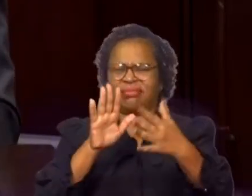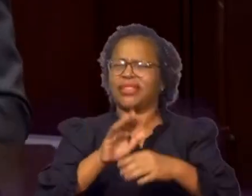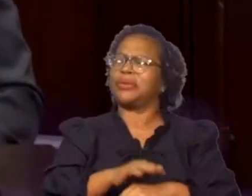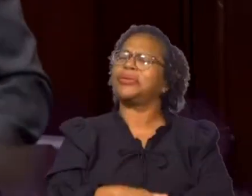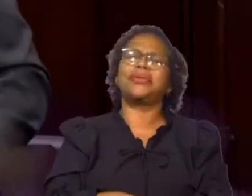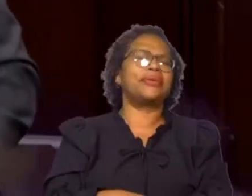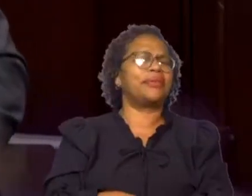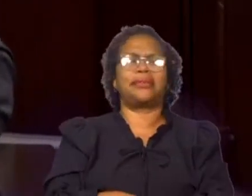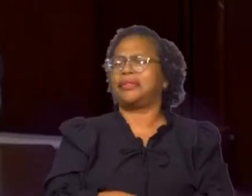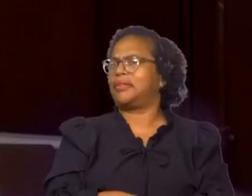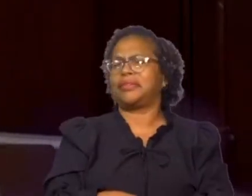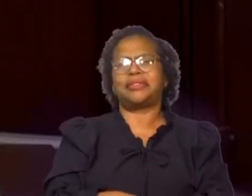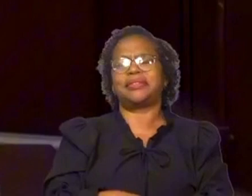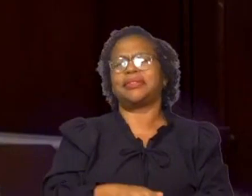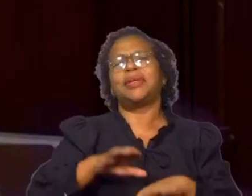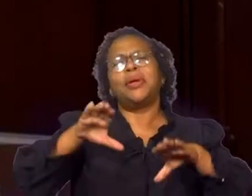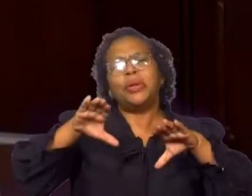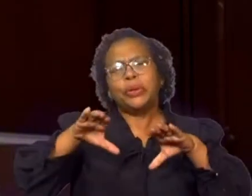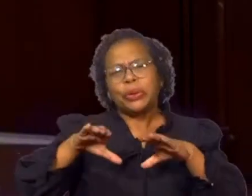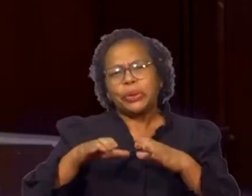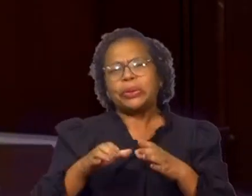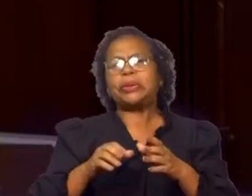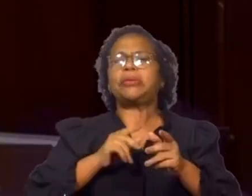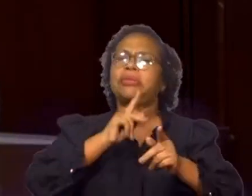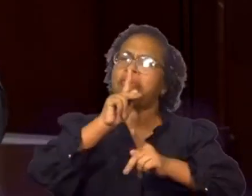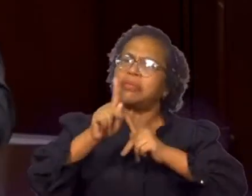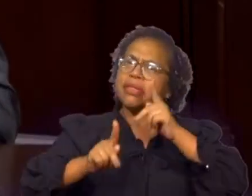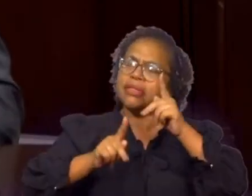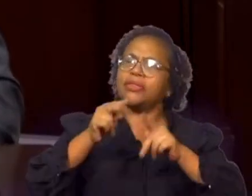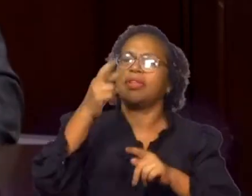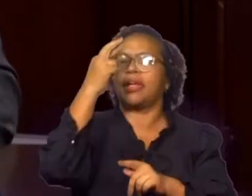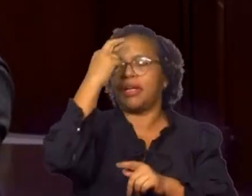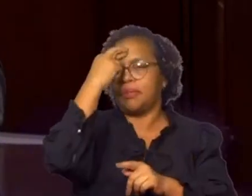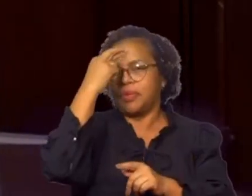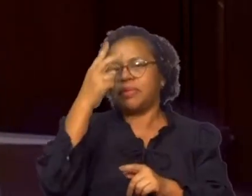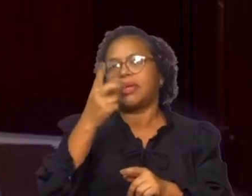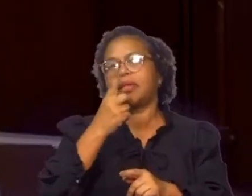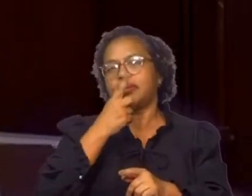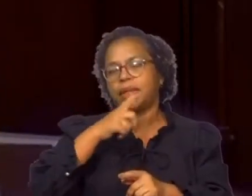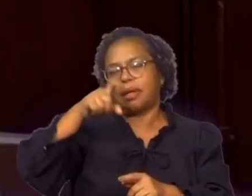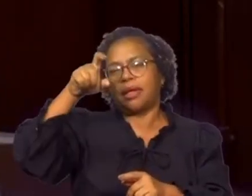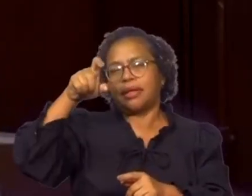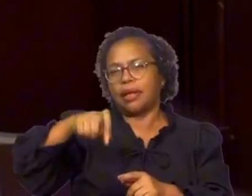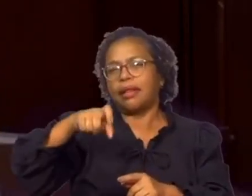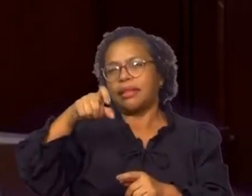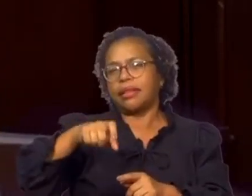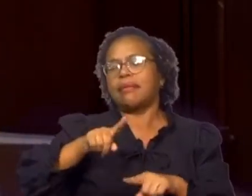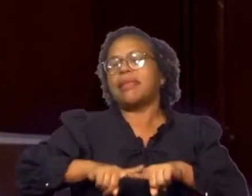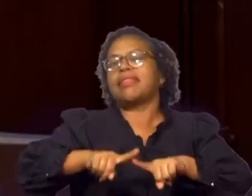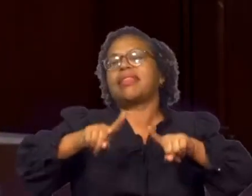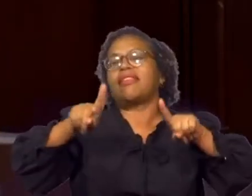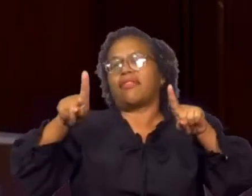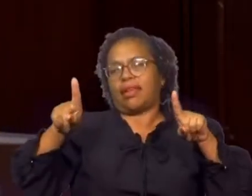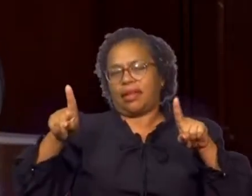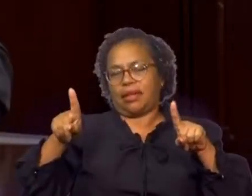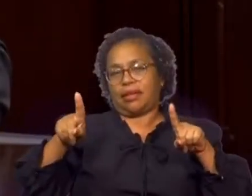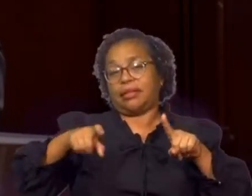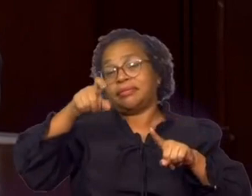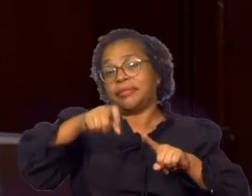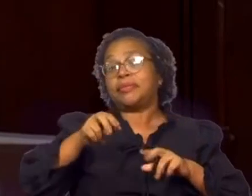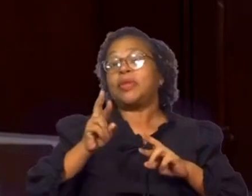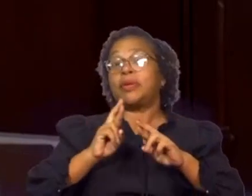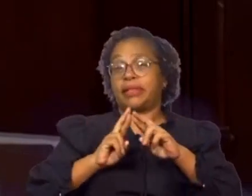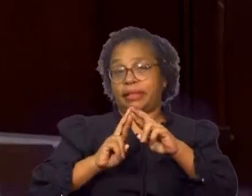dominicano merece mejor suerte y merece más respeto de nosotros los asambleístas que estamos aquí. Le respeto,